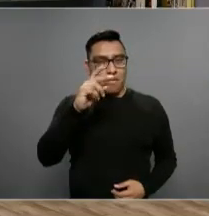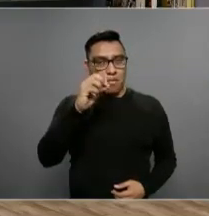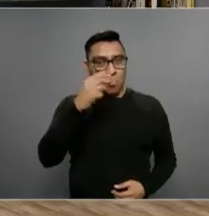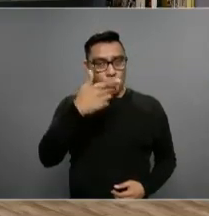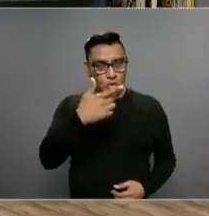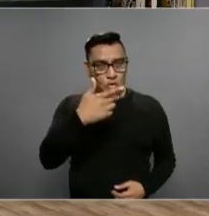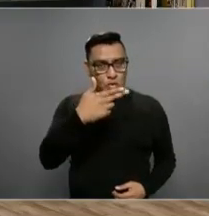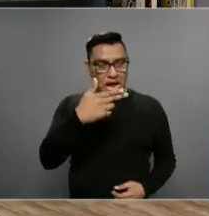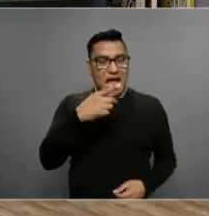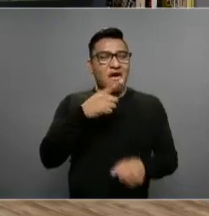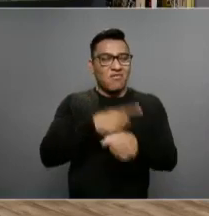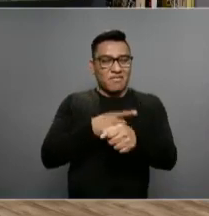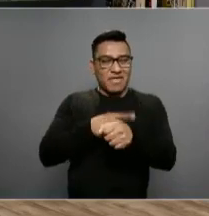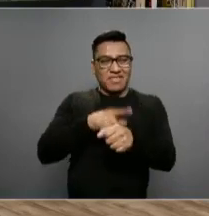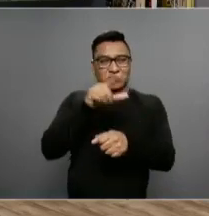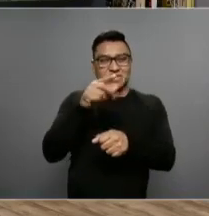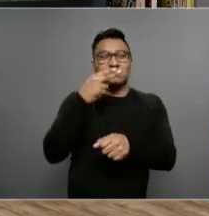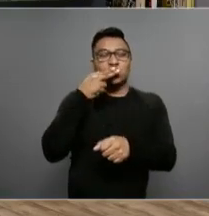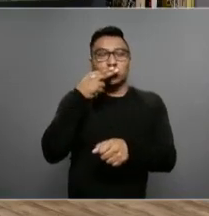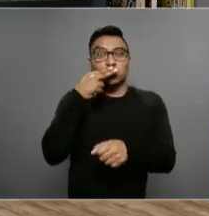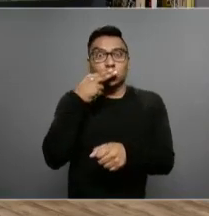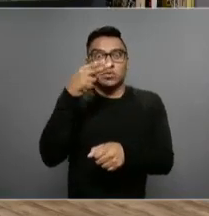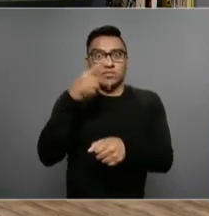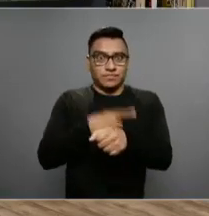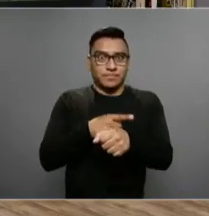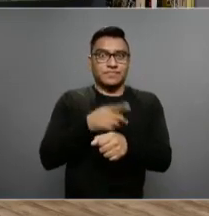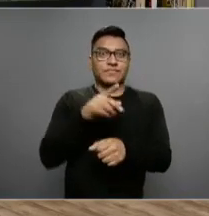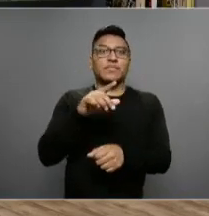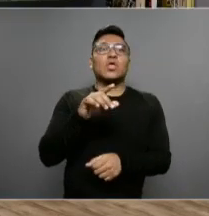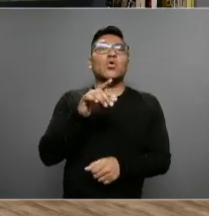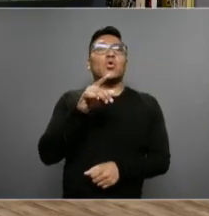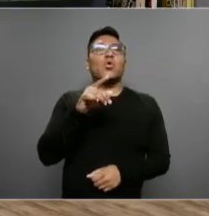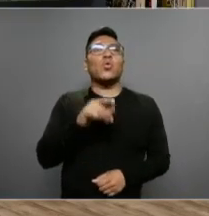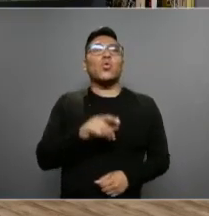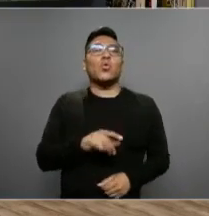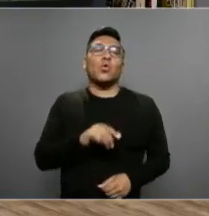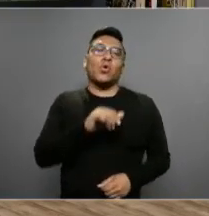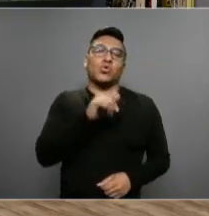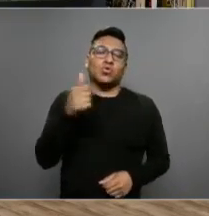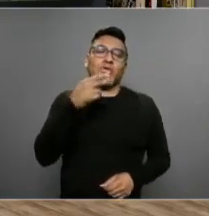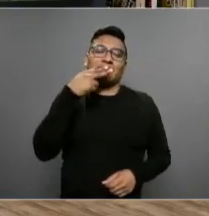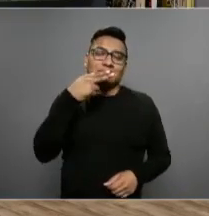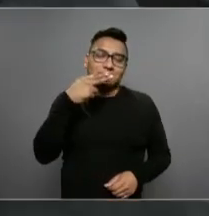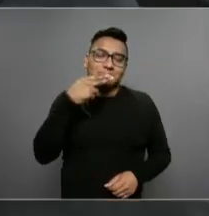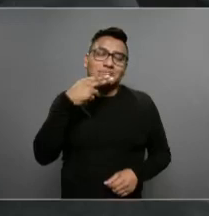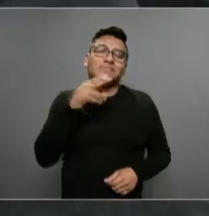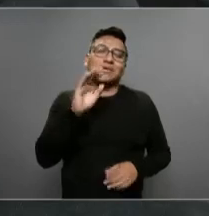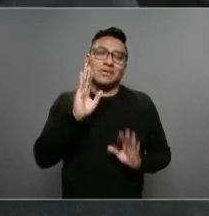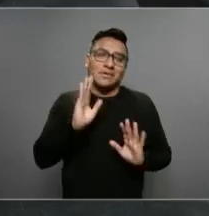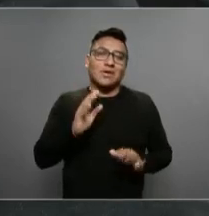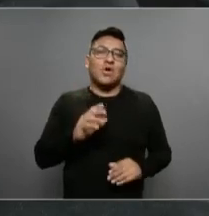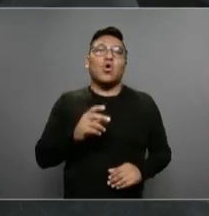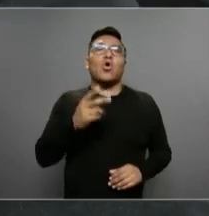la consecuencia del tabaquismo. Efectivamente. Y 8.33% ya tabaquismo como previo